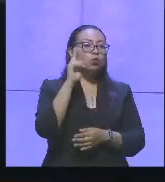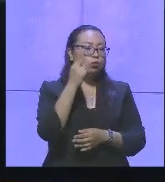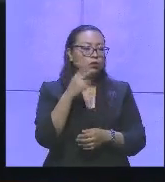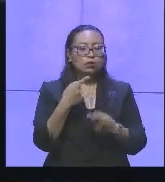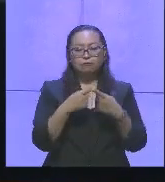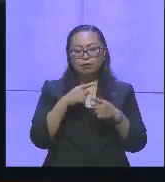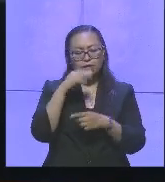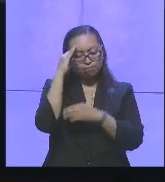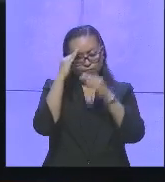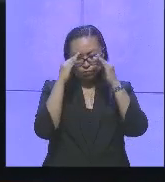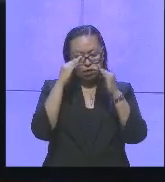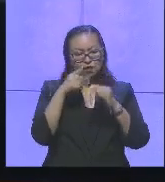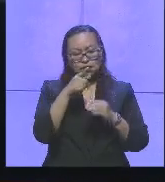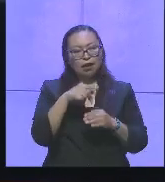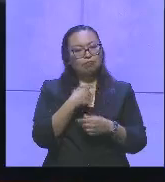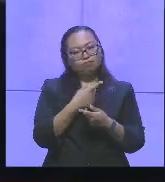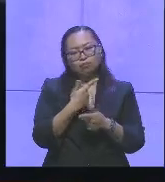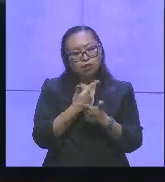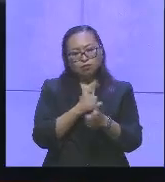gracias.